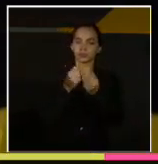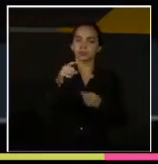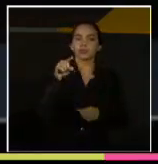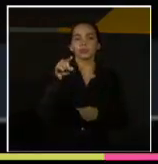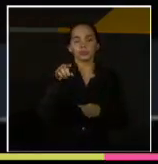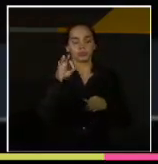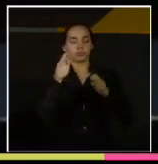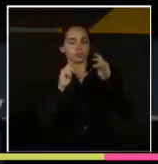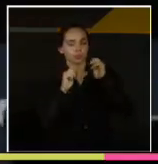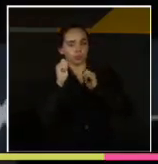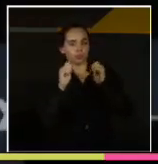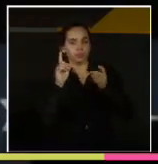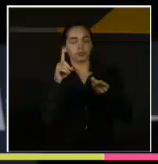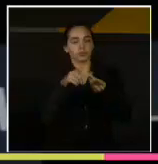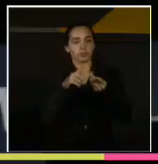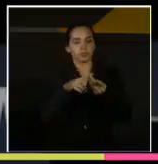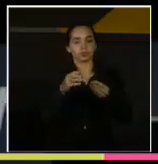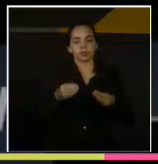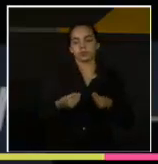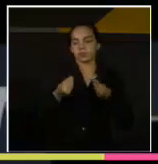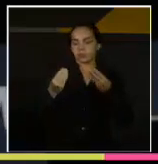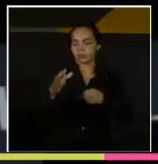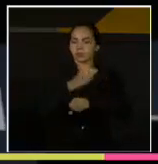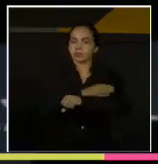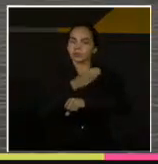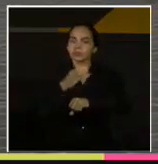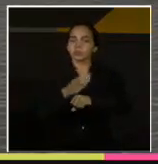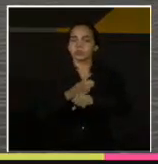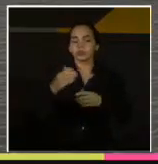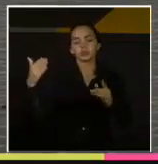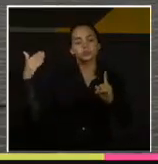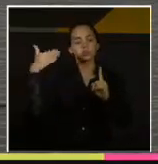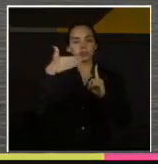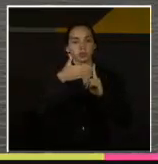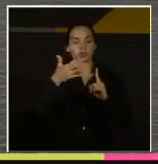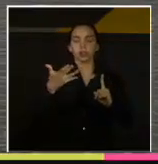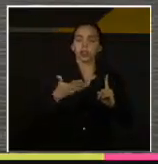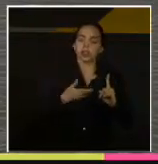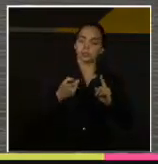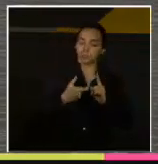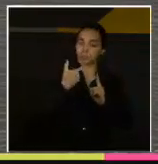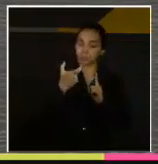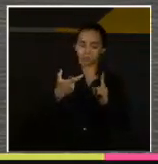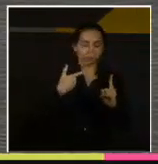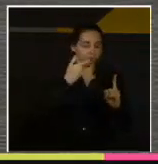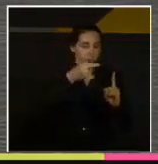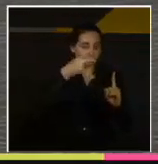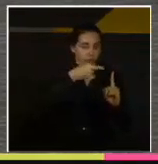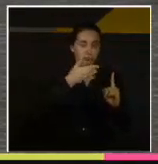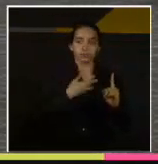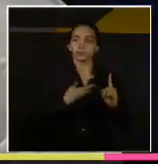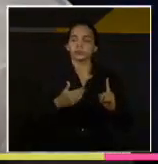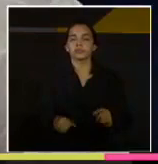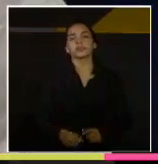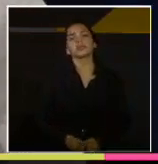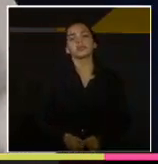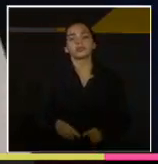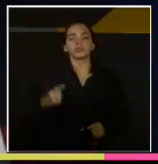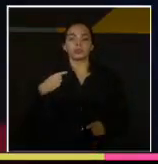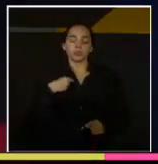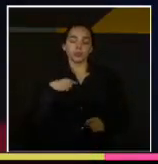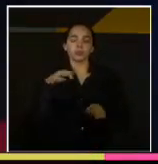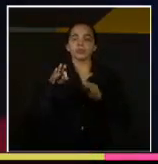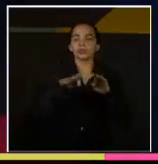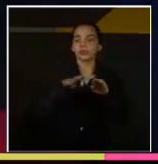en temas en donde compartimos objetivos tiene que verse en el presupuesto. Si no hay disposición por parte de nosotros para